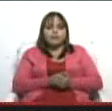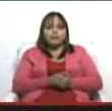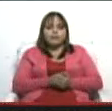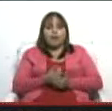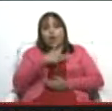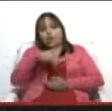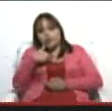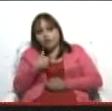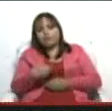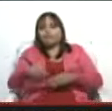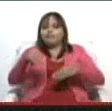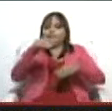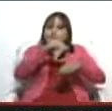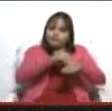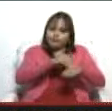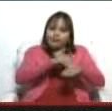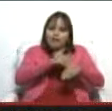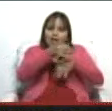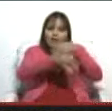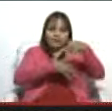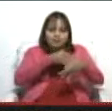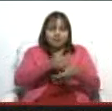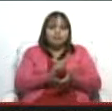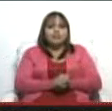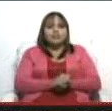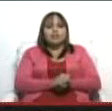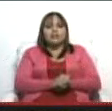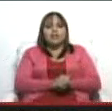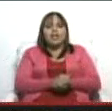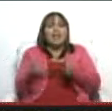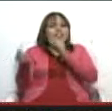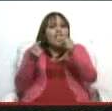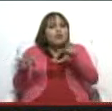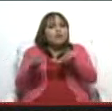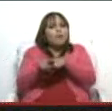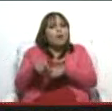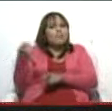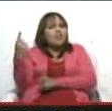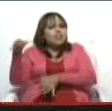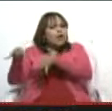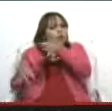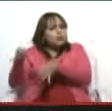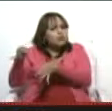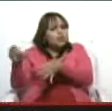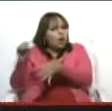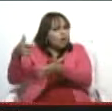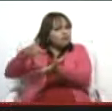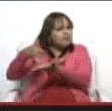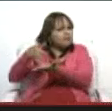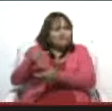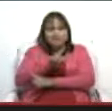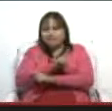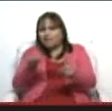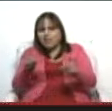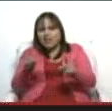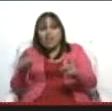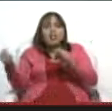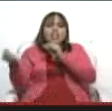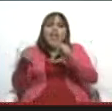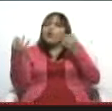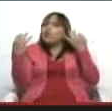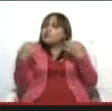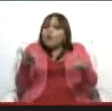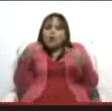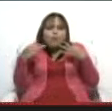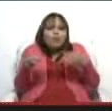es impunidad, ni es debilidad. Es un mecanismo natural